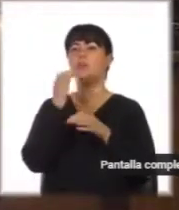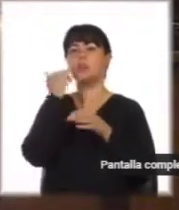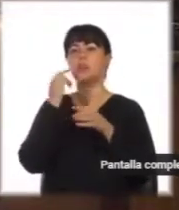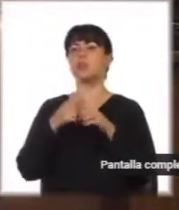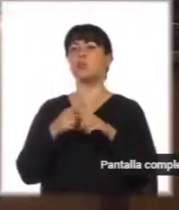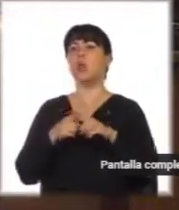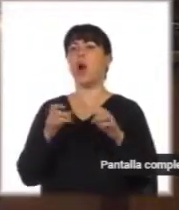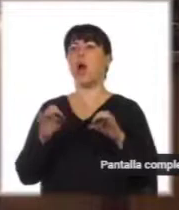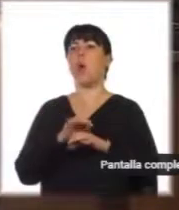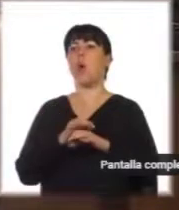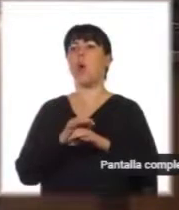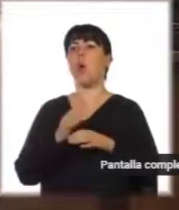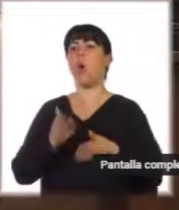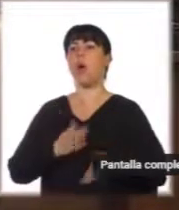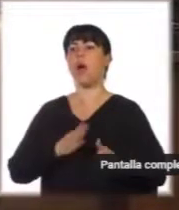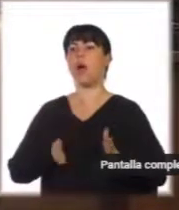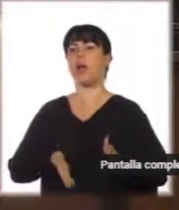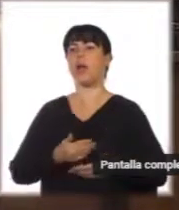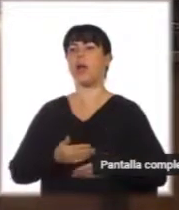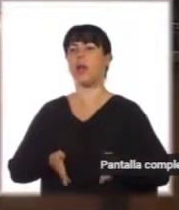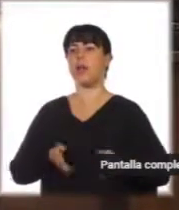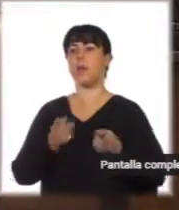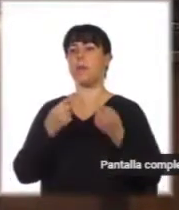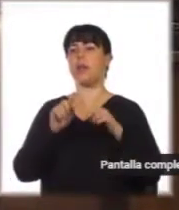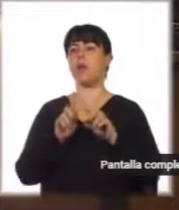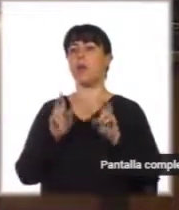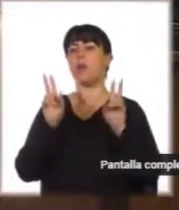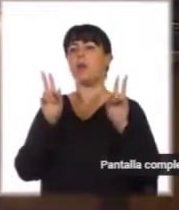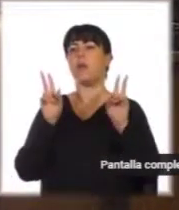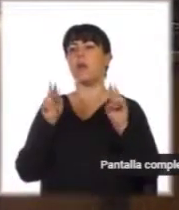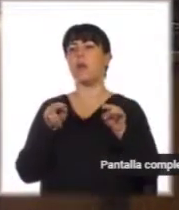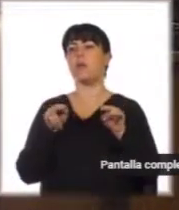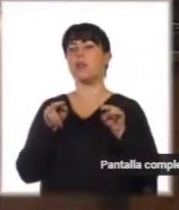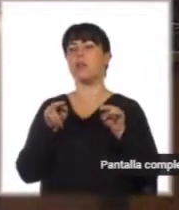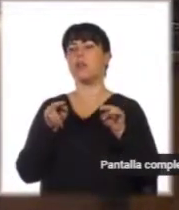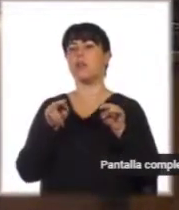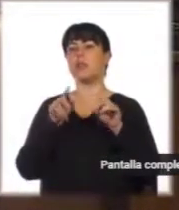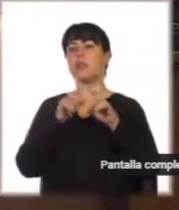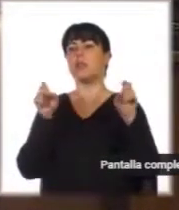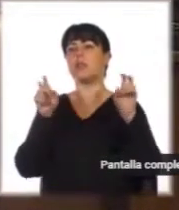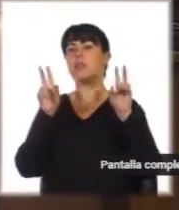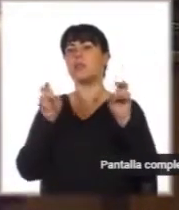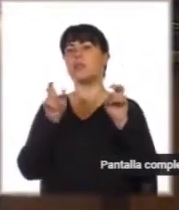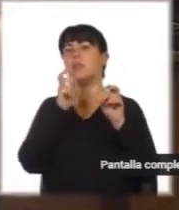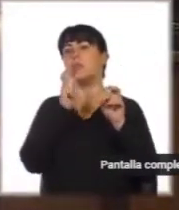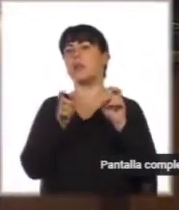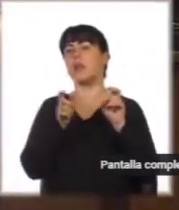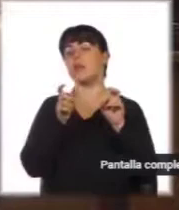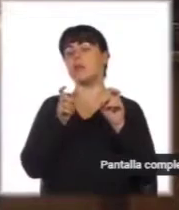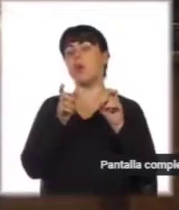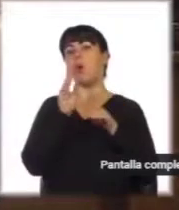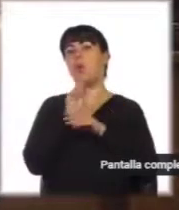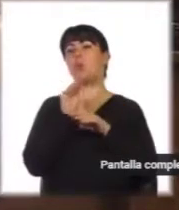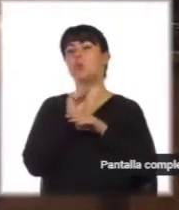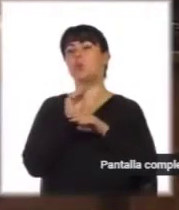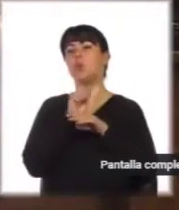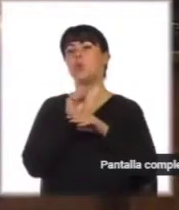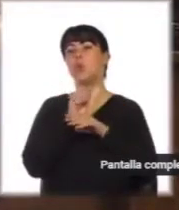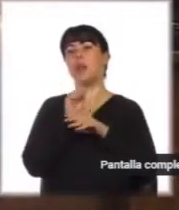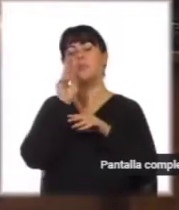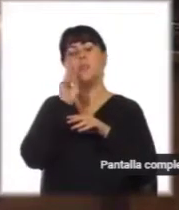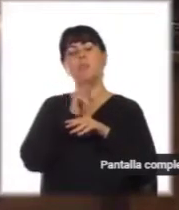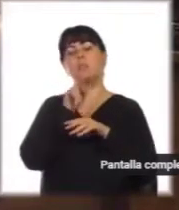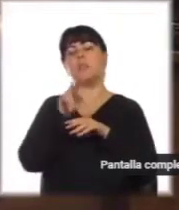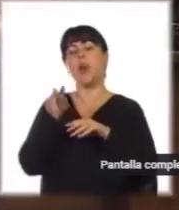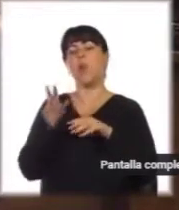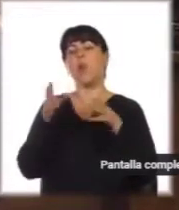la segunda, la cual en términos culturales ha invisibilizado y condenado a dicho